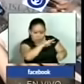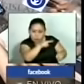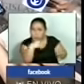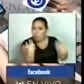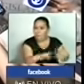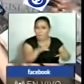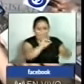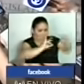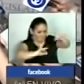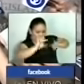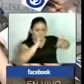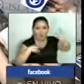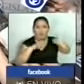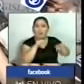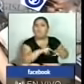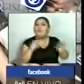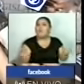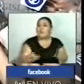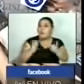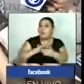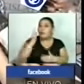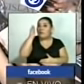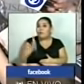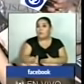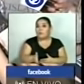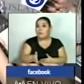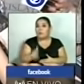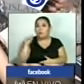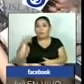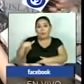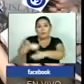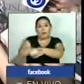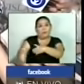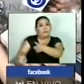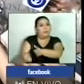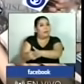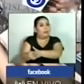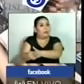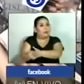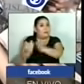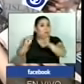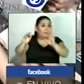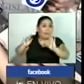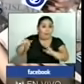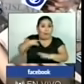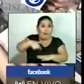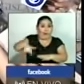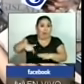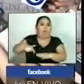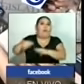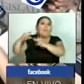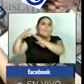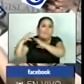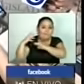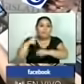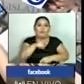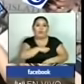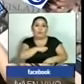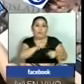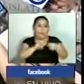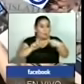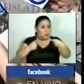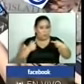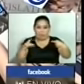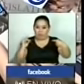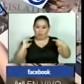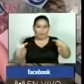contagio, lo que va a terminar ocurriendo es que la Asamblea, como digo, va a terminar siendo la responsable, uno, de cosas que